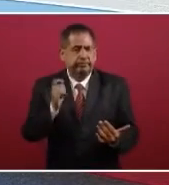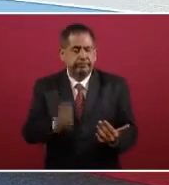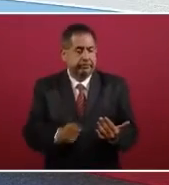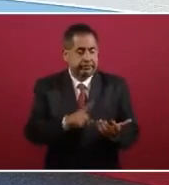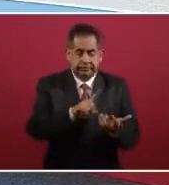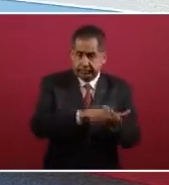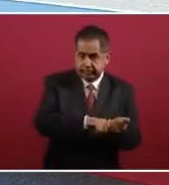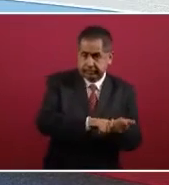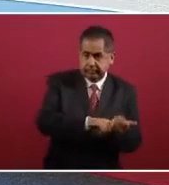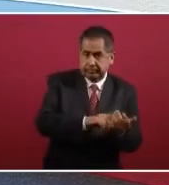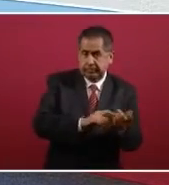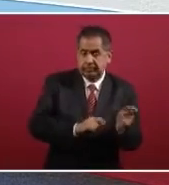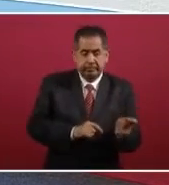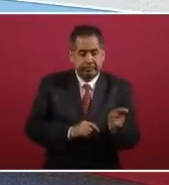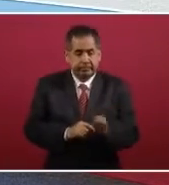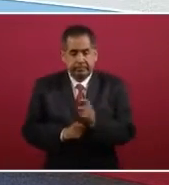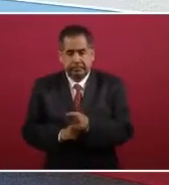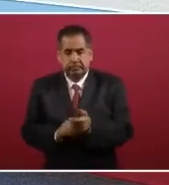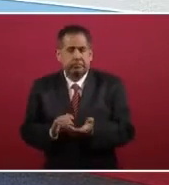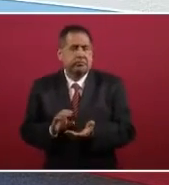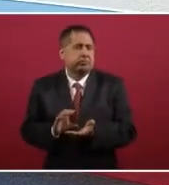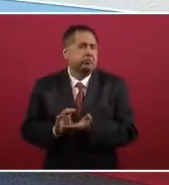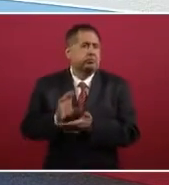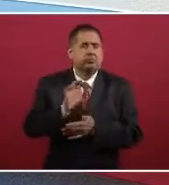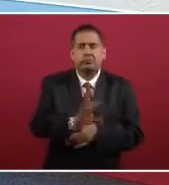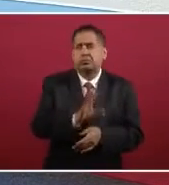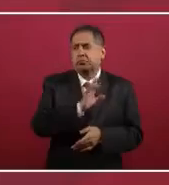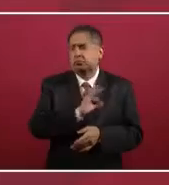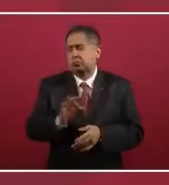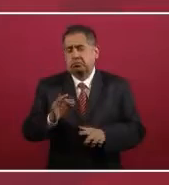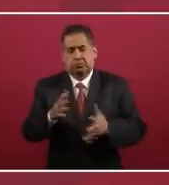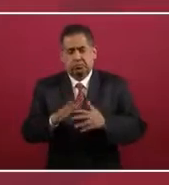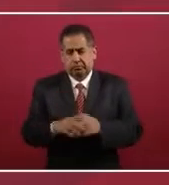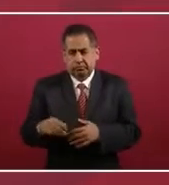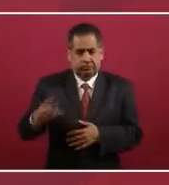representan una inversión de alrededor de